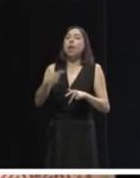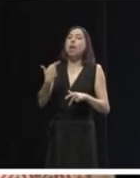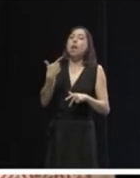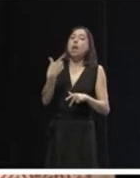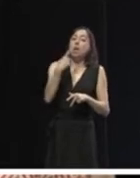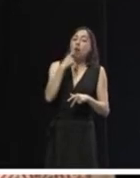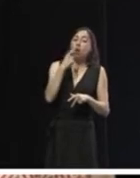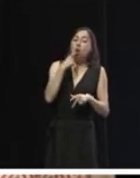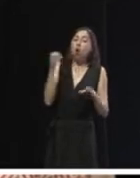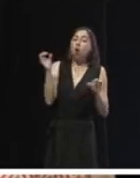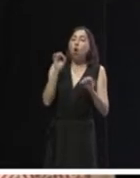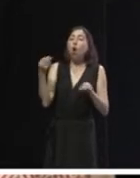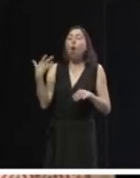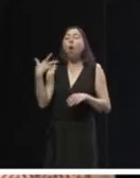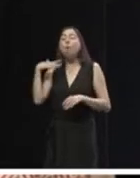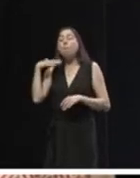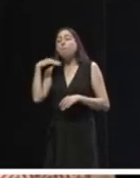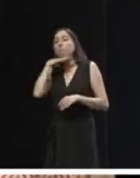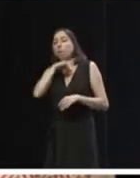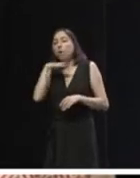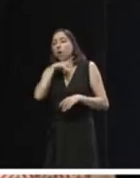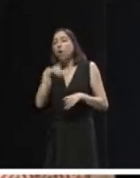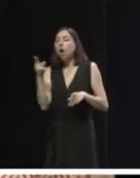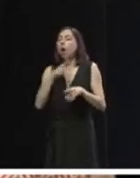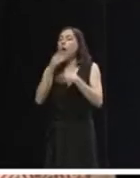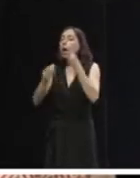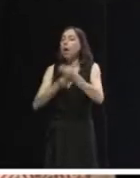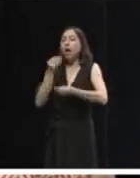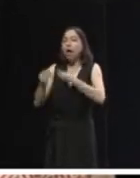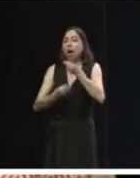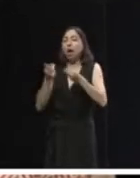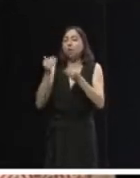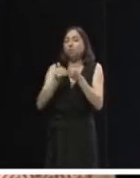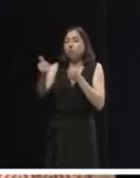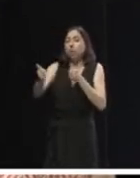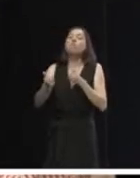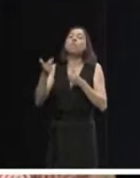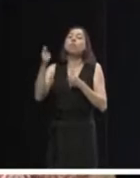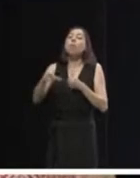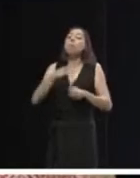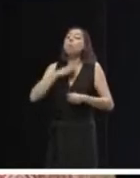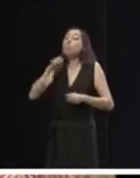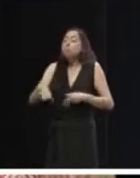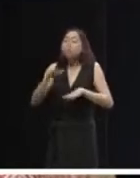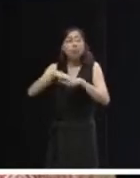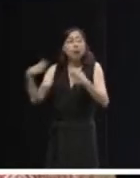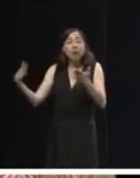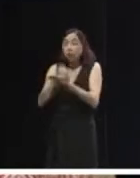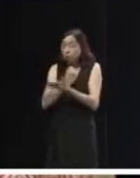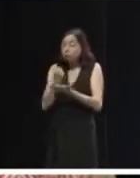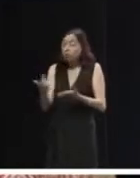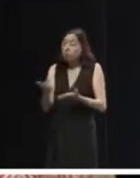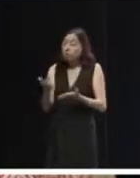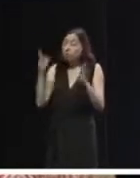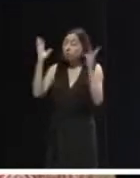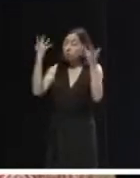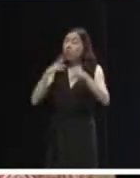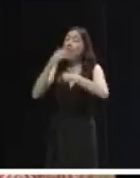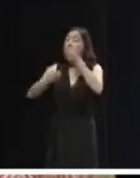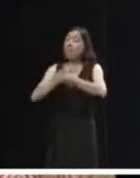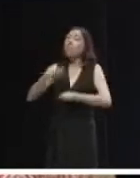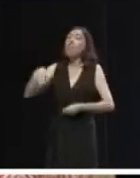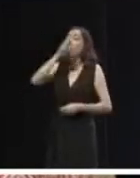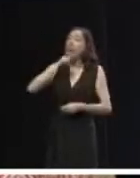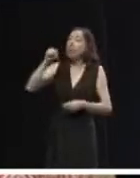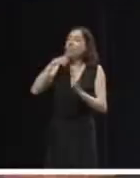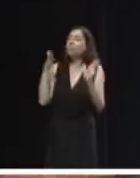violeta un escenario de futuro posible y de esperanza para todos. Y hacerlo cantando, hacerlo con